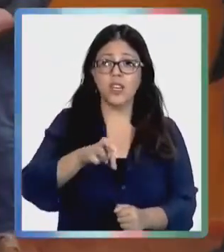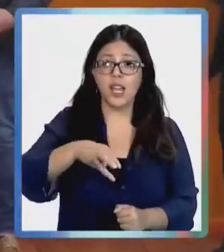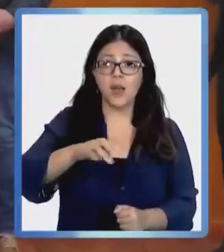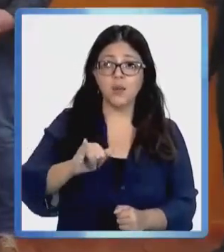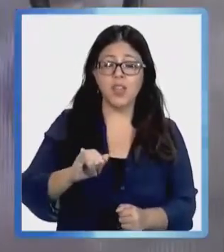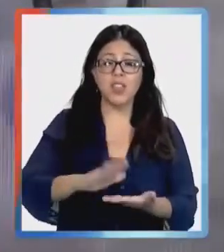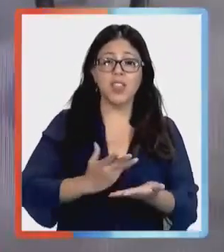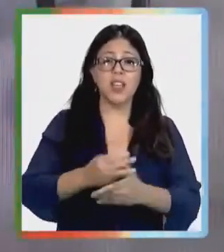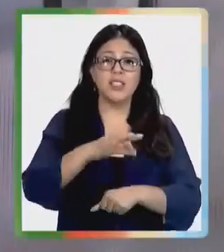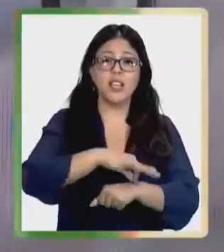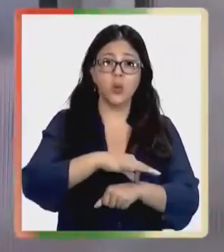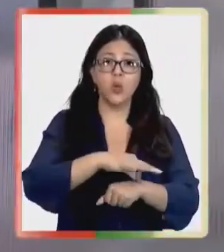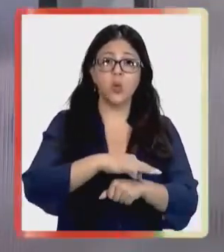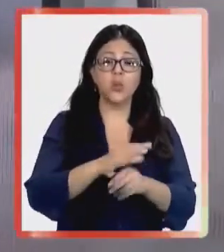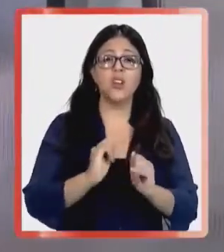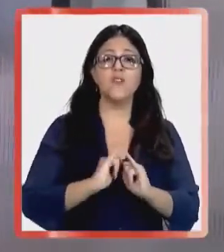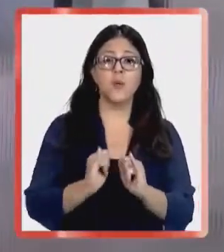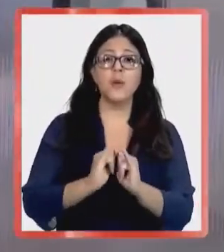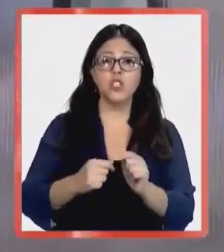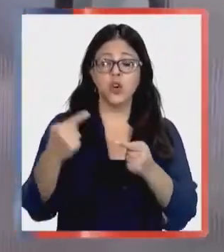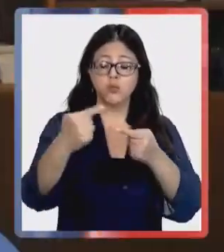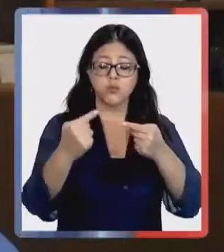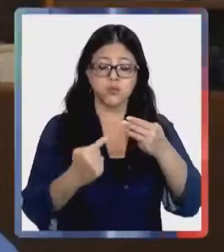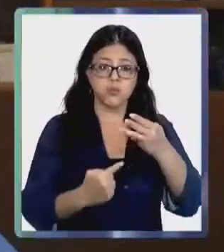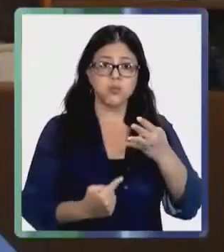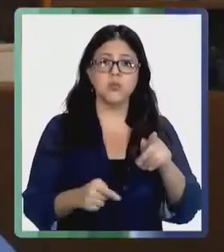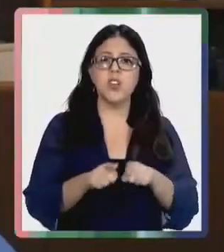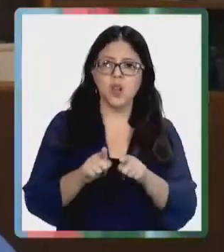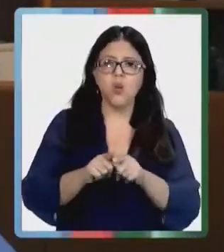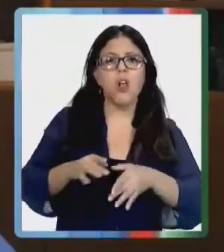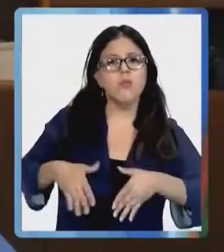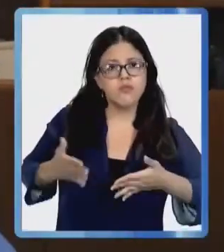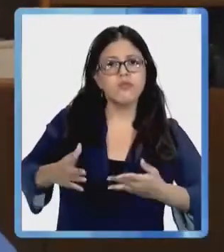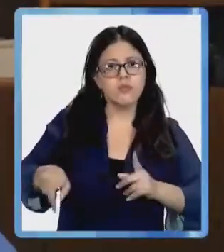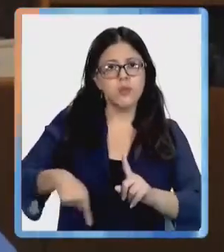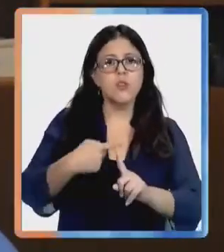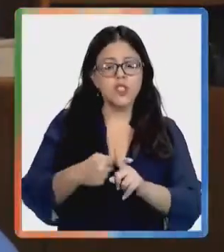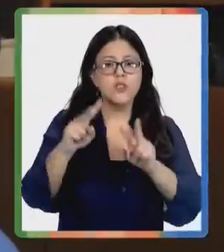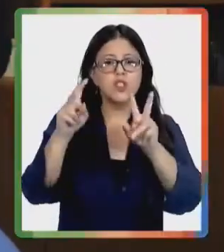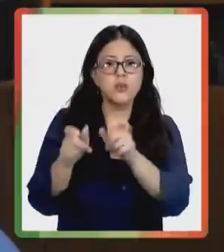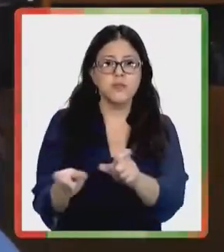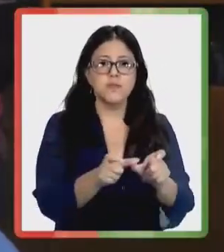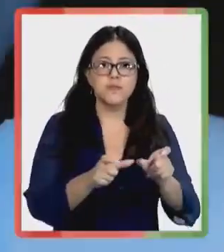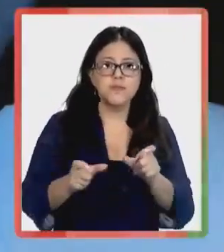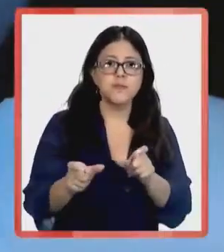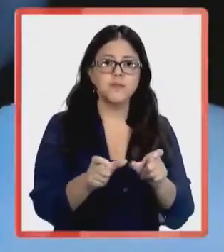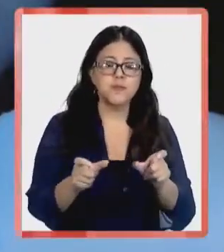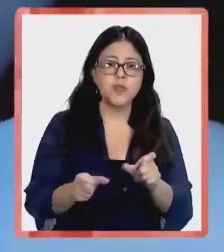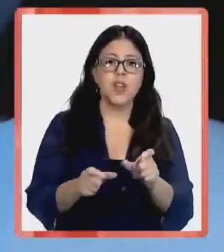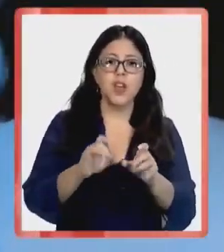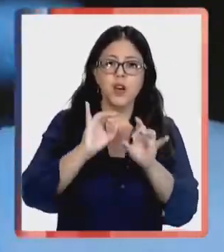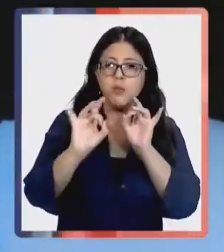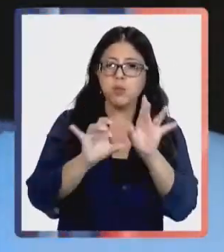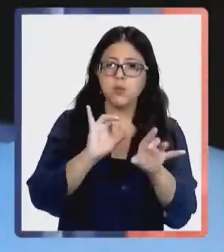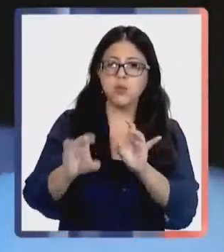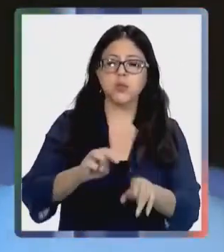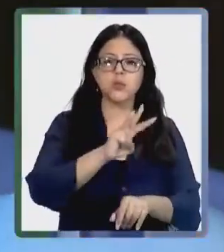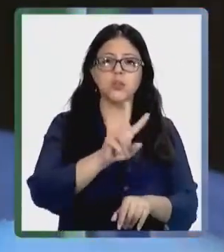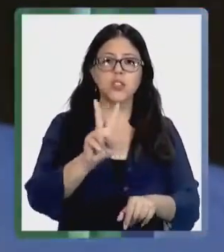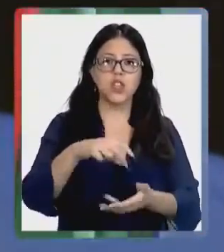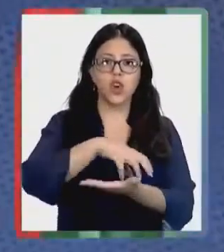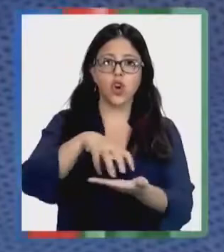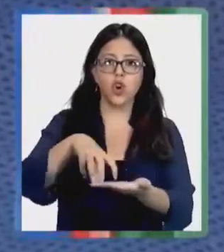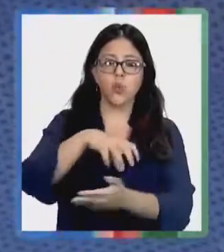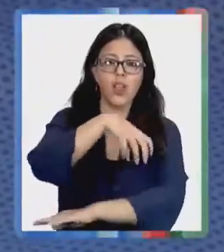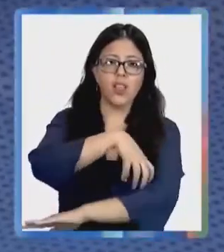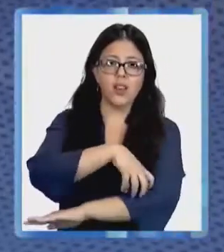Ceremi de Salud dio a conocer otros datos estadísticos más alentadores respecto del monitoreo y control de contagios en las